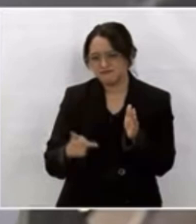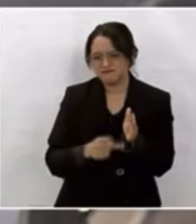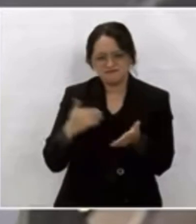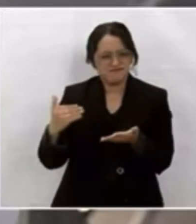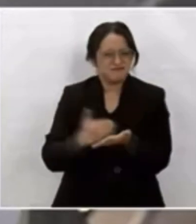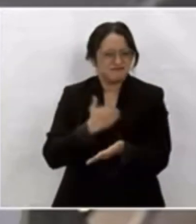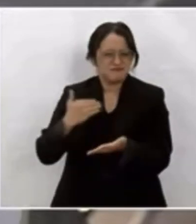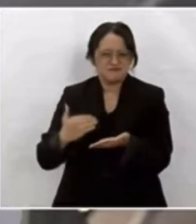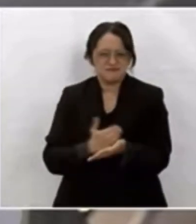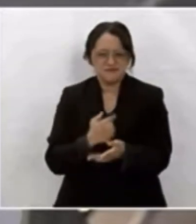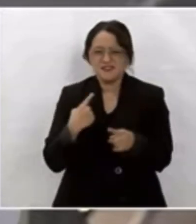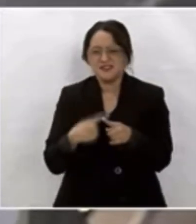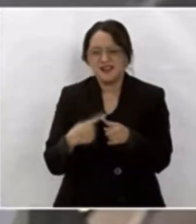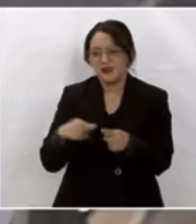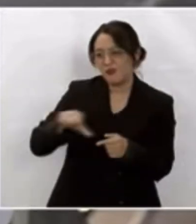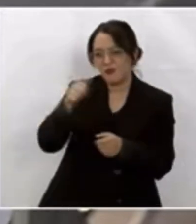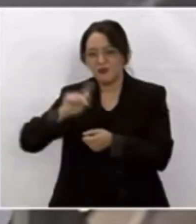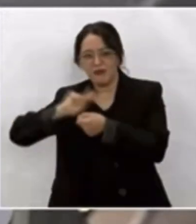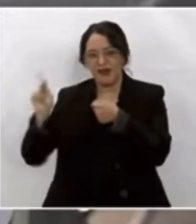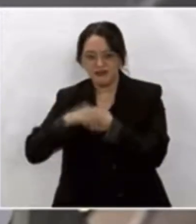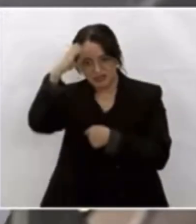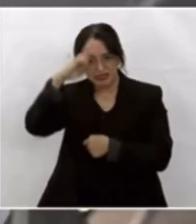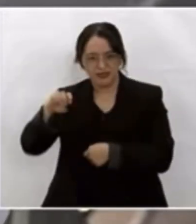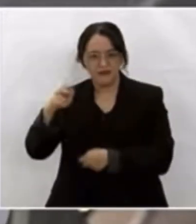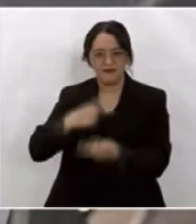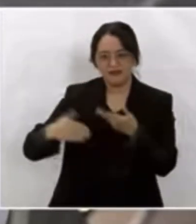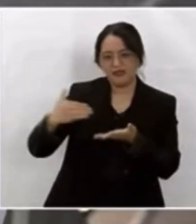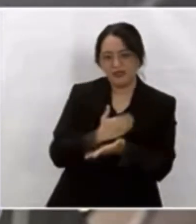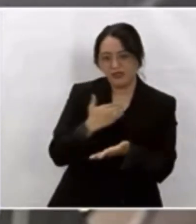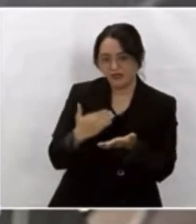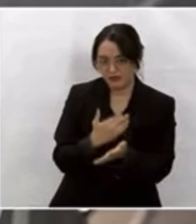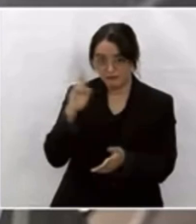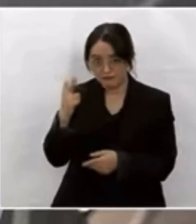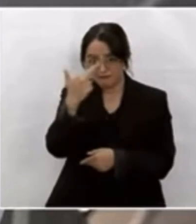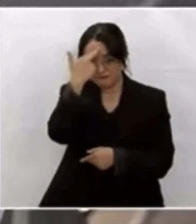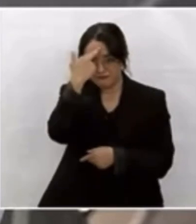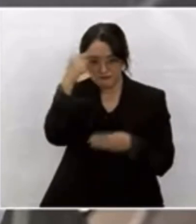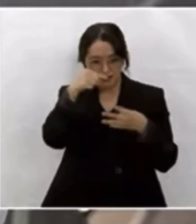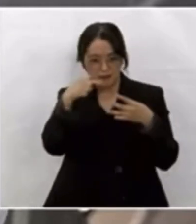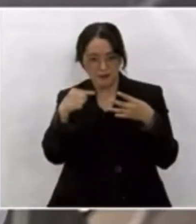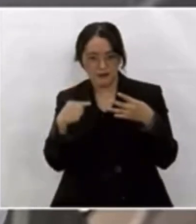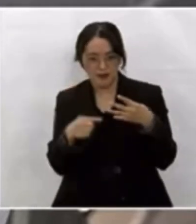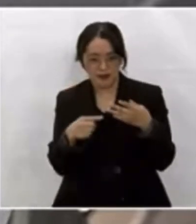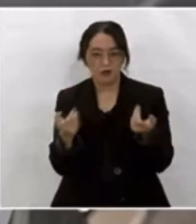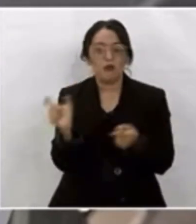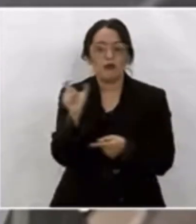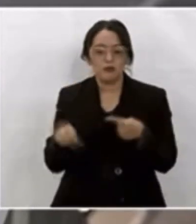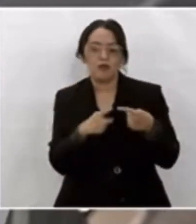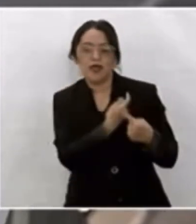invasiones de extranjeros. ¿Cómo olvidar que nos